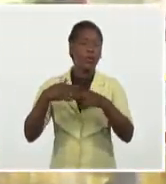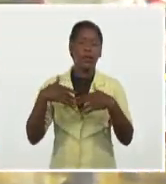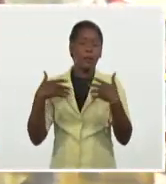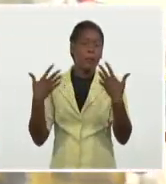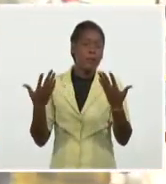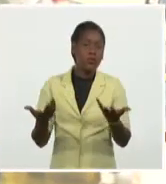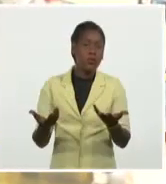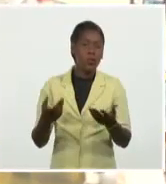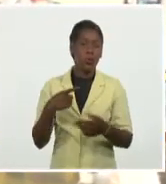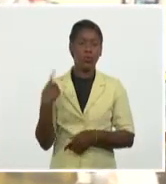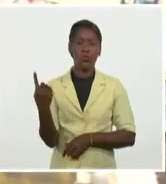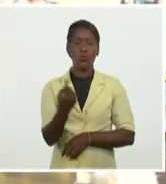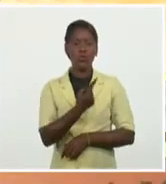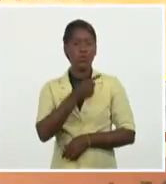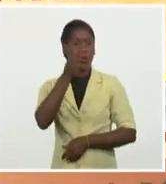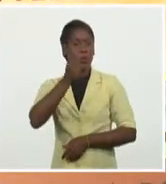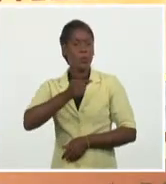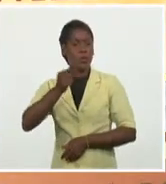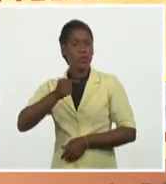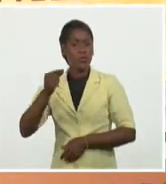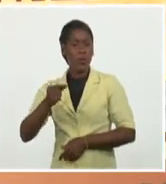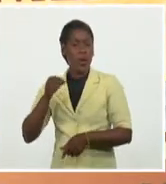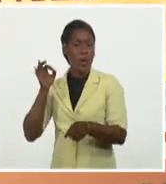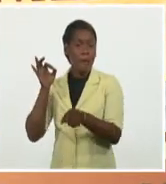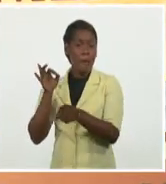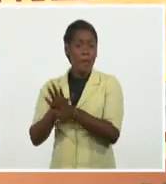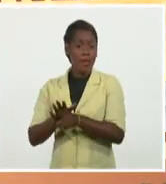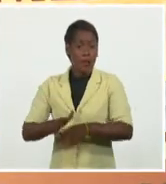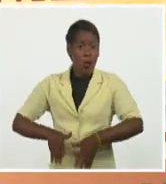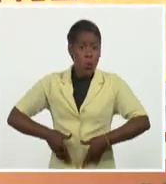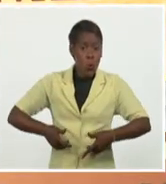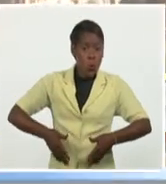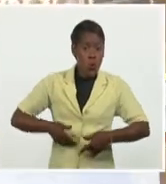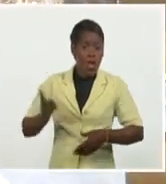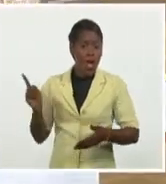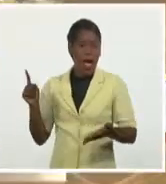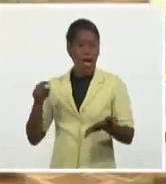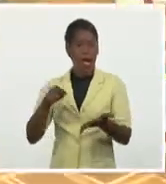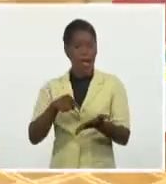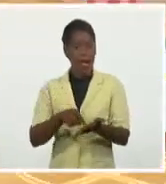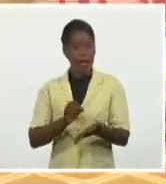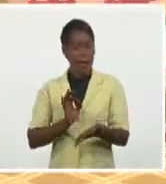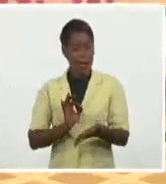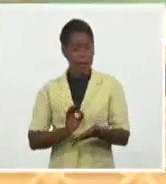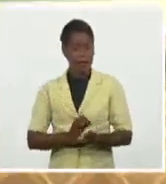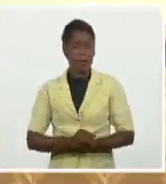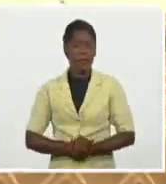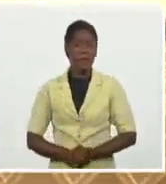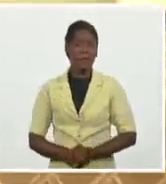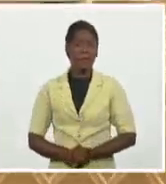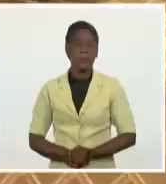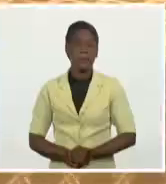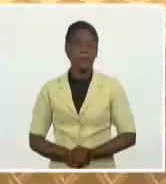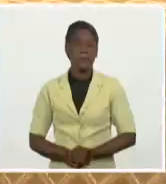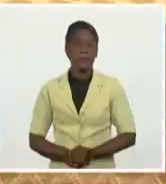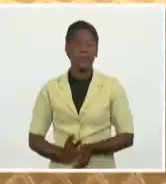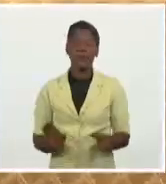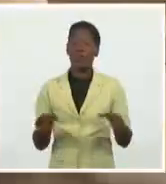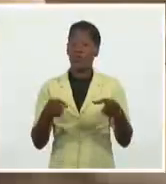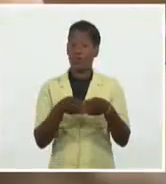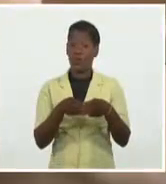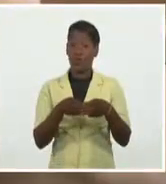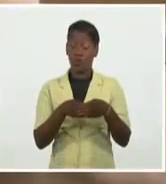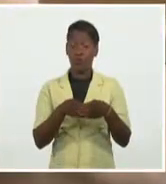de la humanidad desde sus orígenes hasta el accionar histórico del siglo XX. Un colectivo de